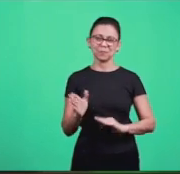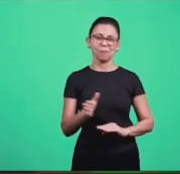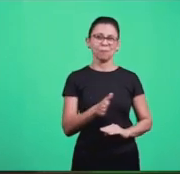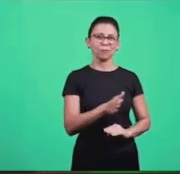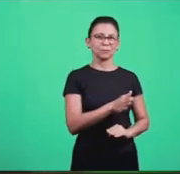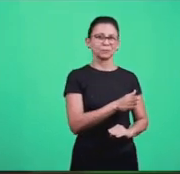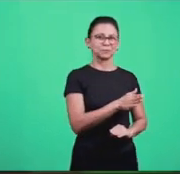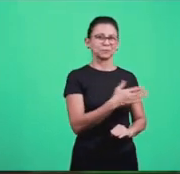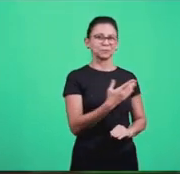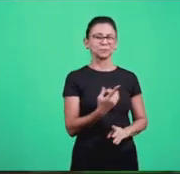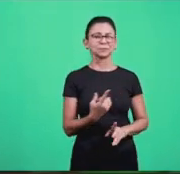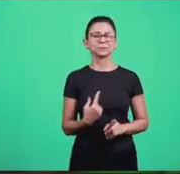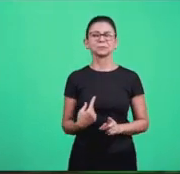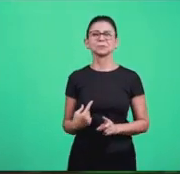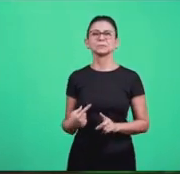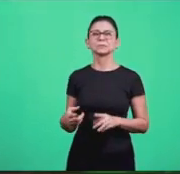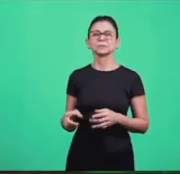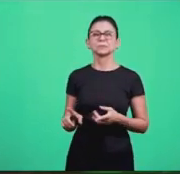para nosotros.